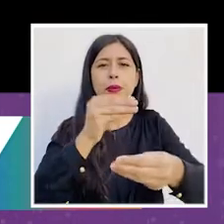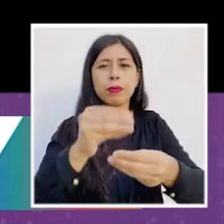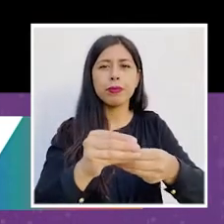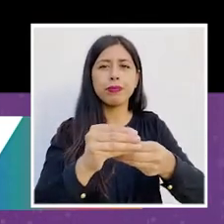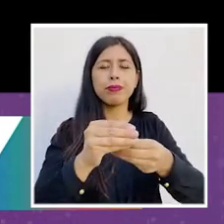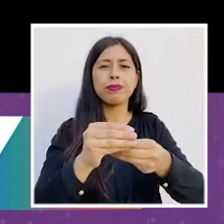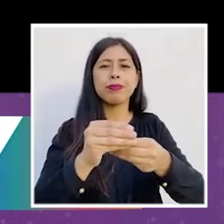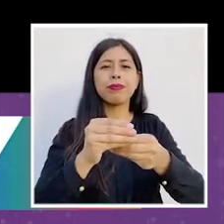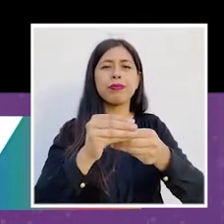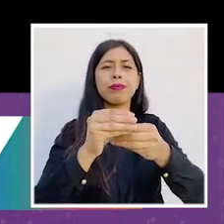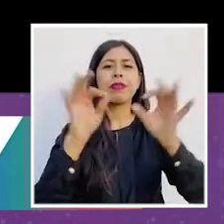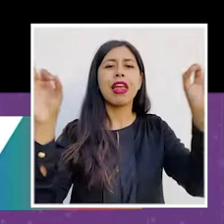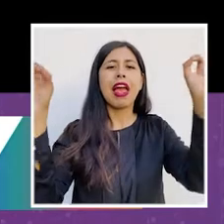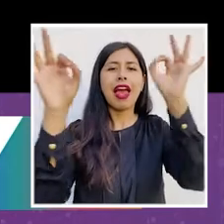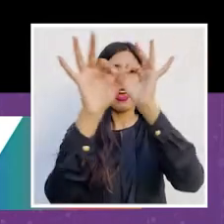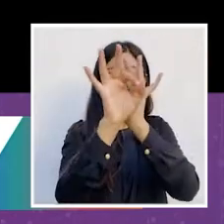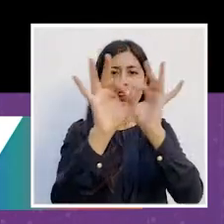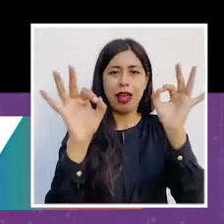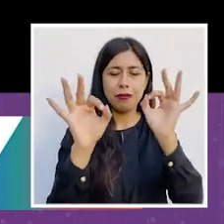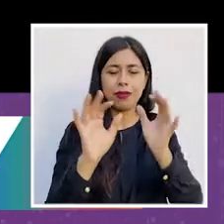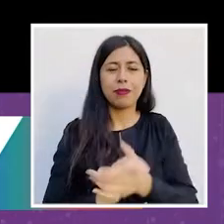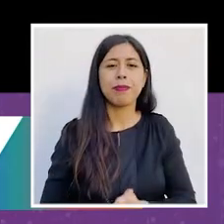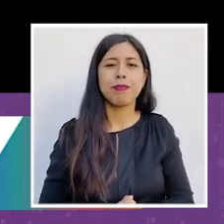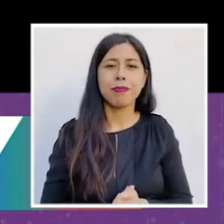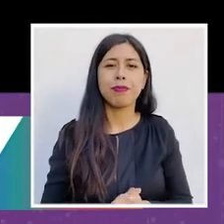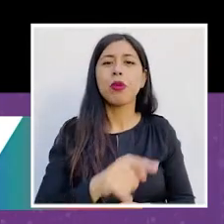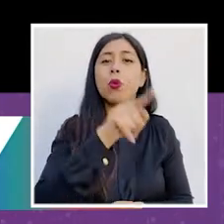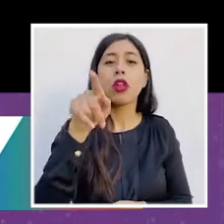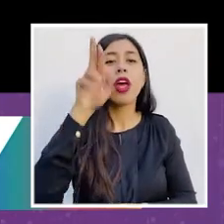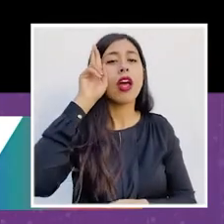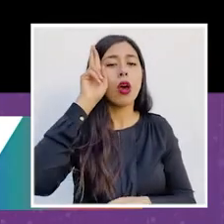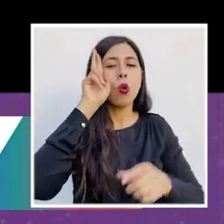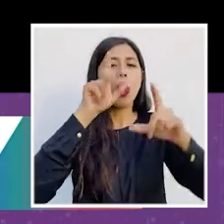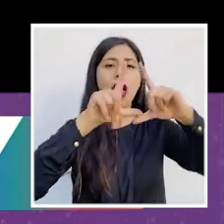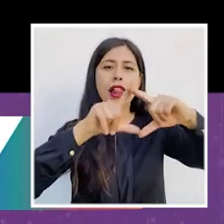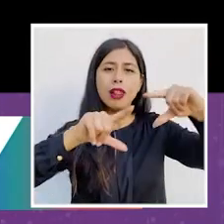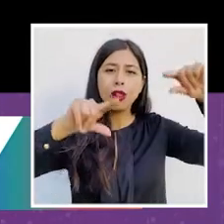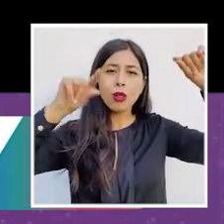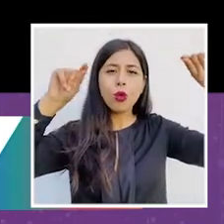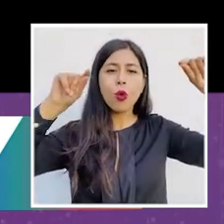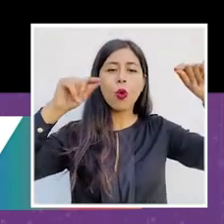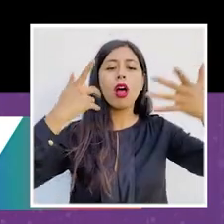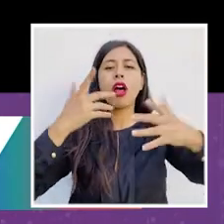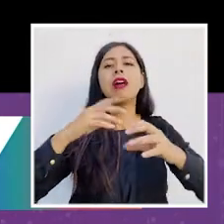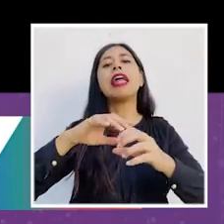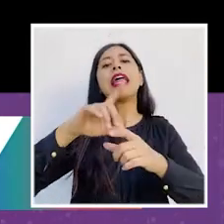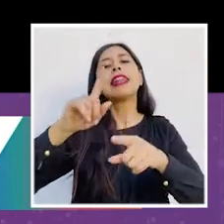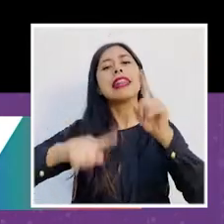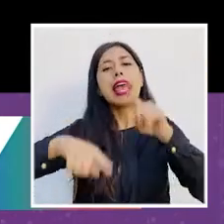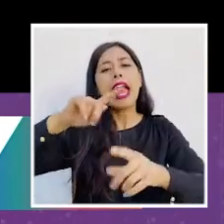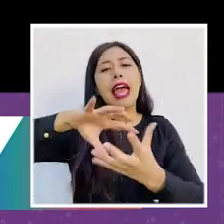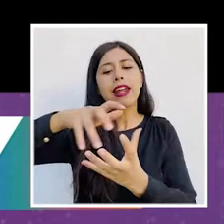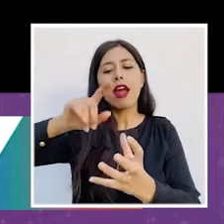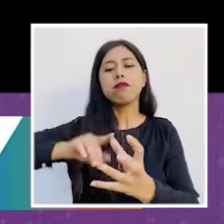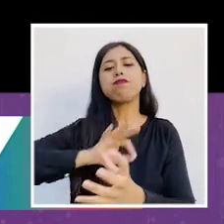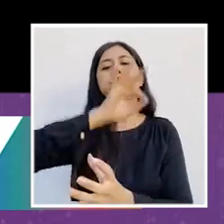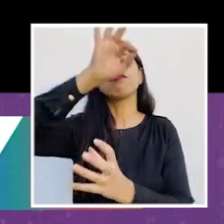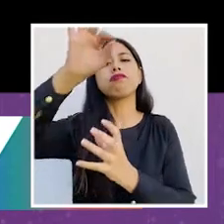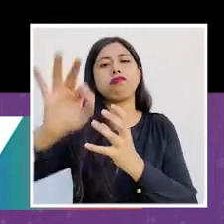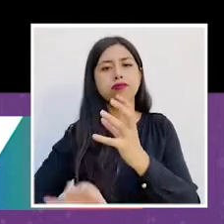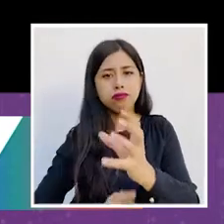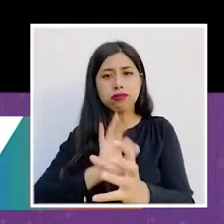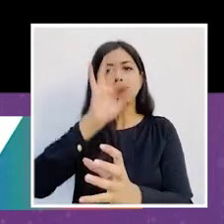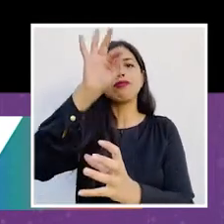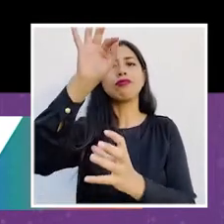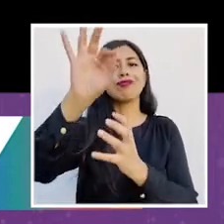del eclipse. Recuerden que la luna orbita en torno a la Tierra. Se